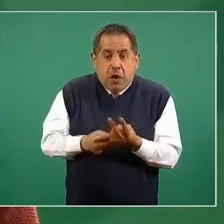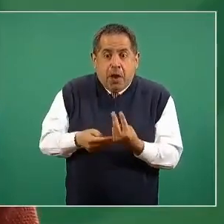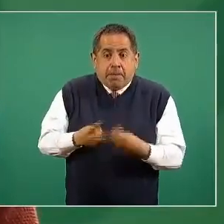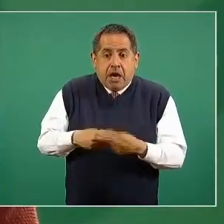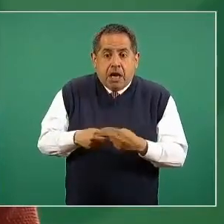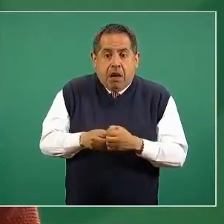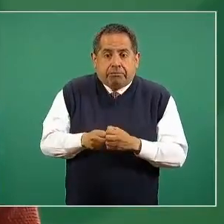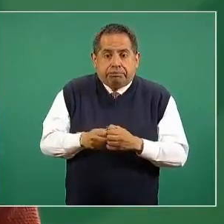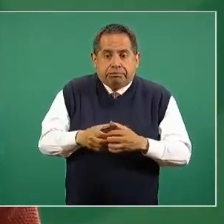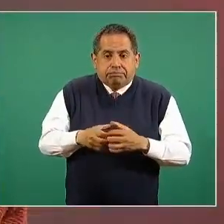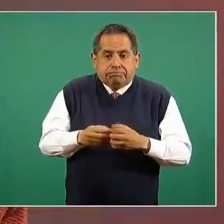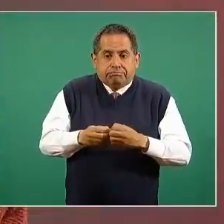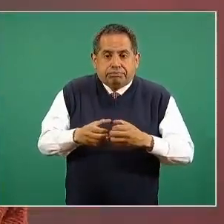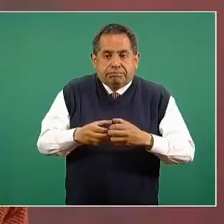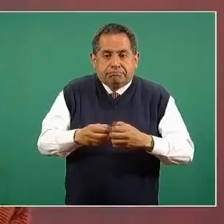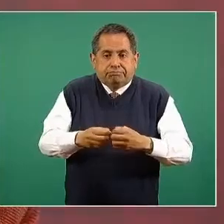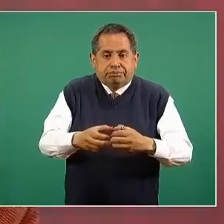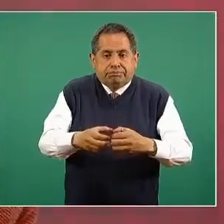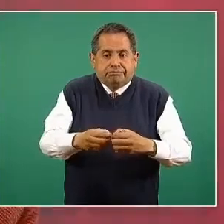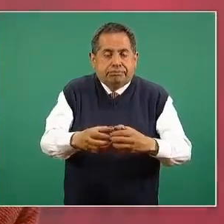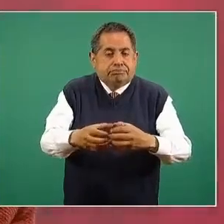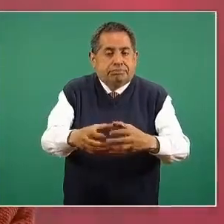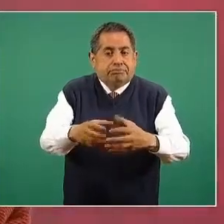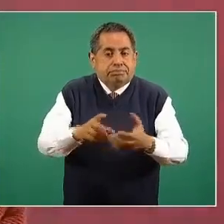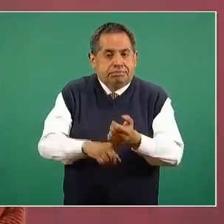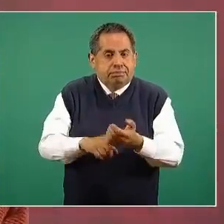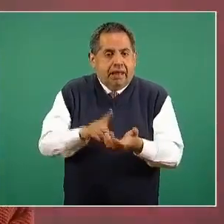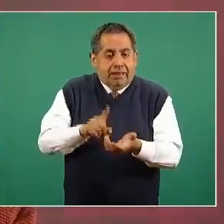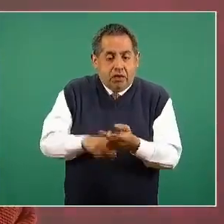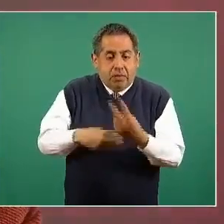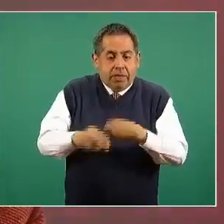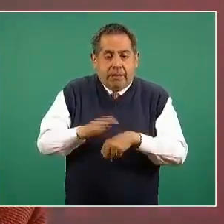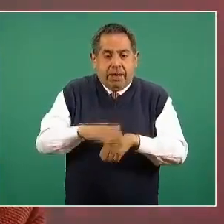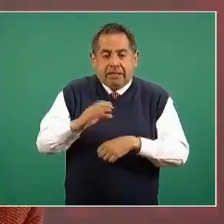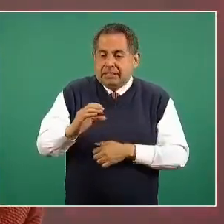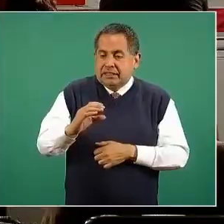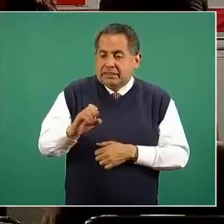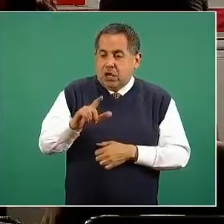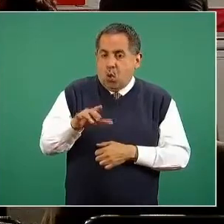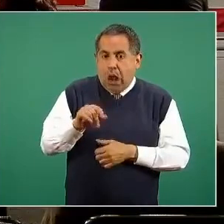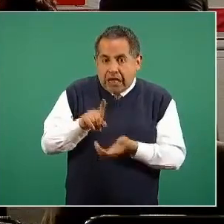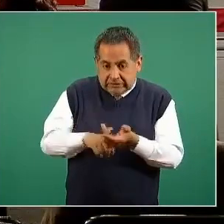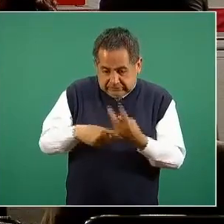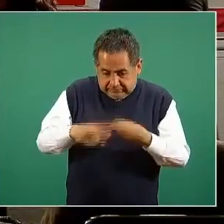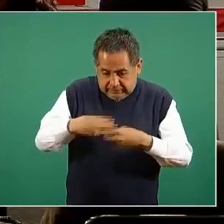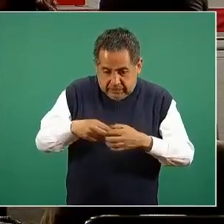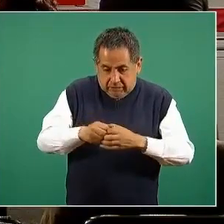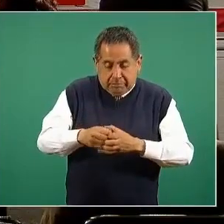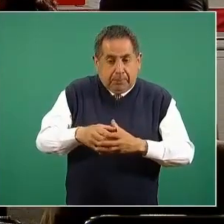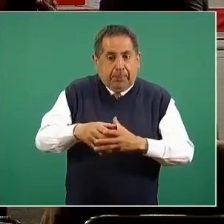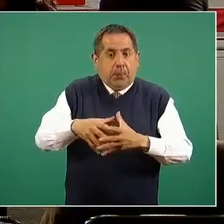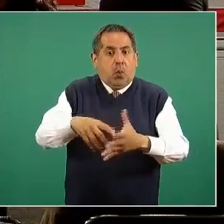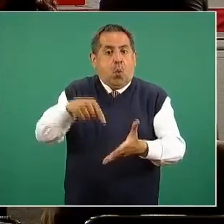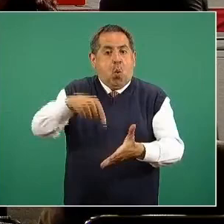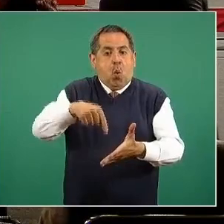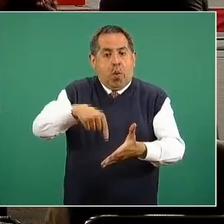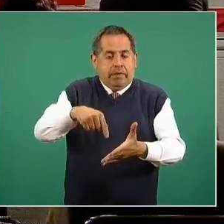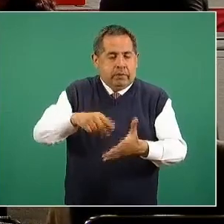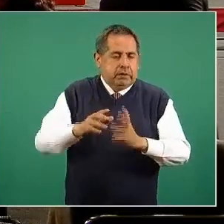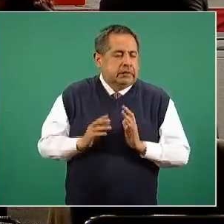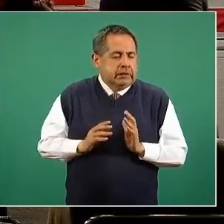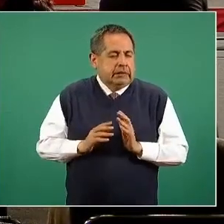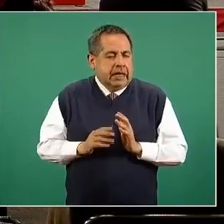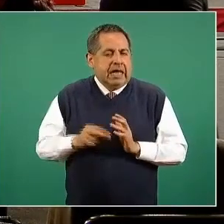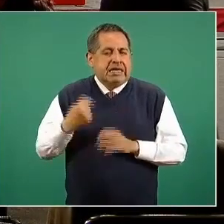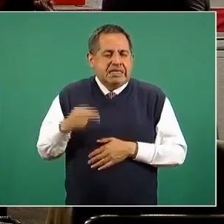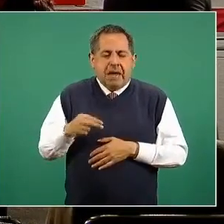partículas virales en células que han sido dispuestas en el propio líquido. Estas son líneas